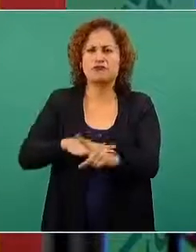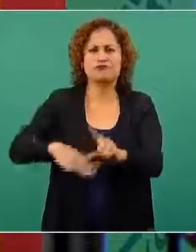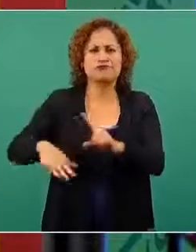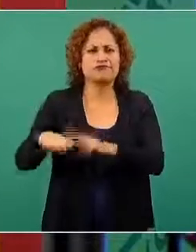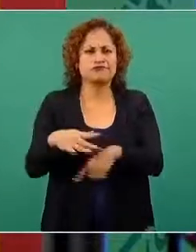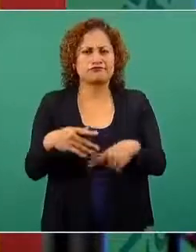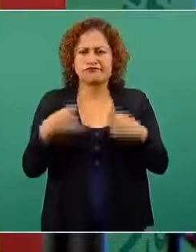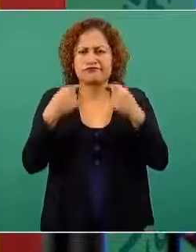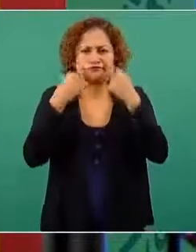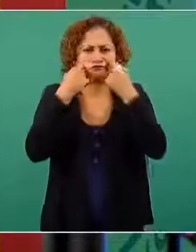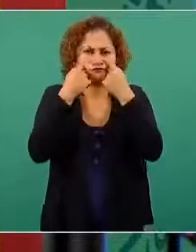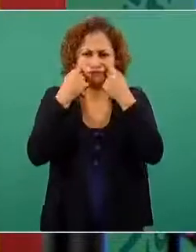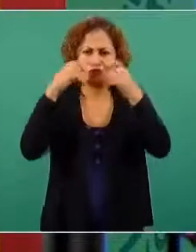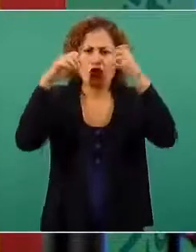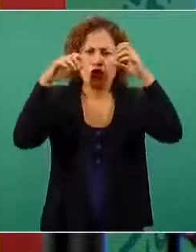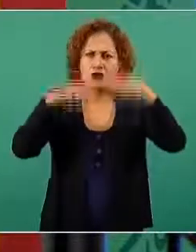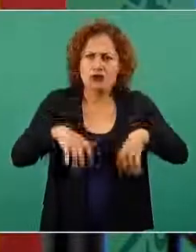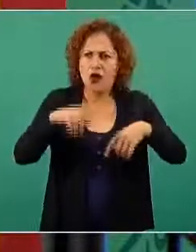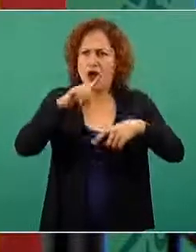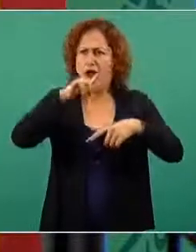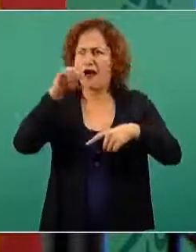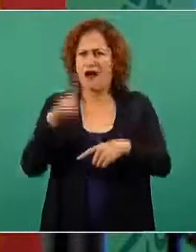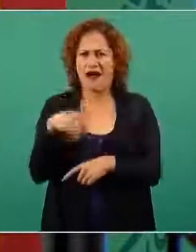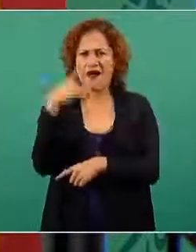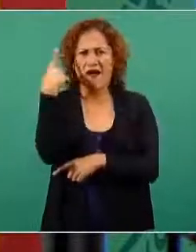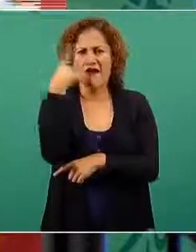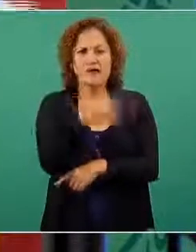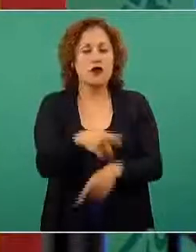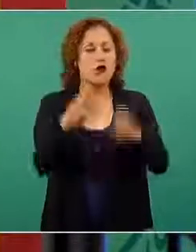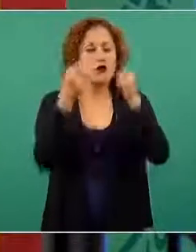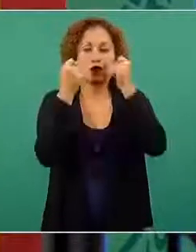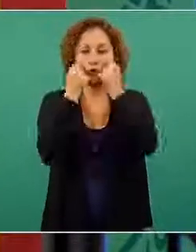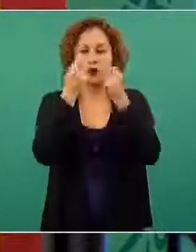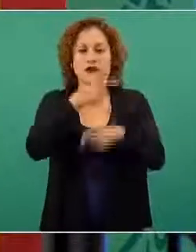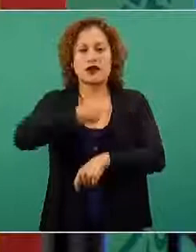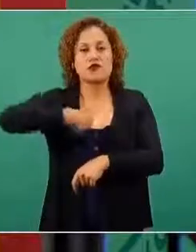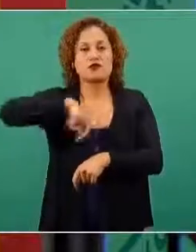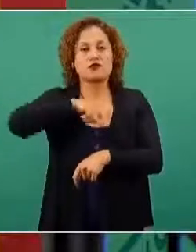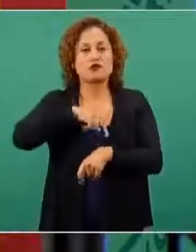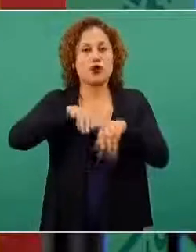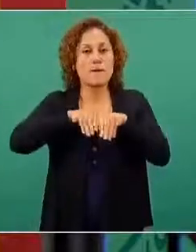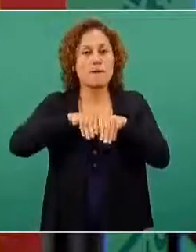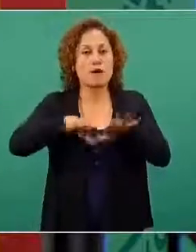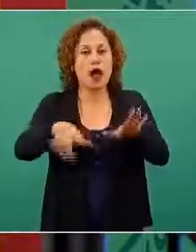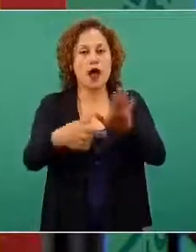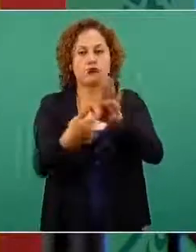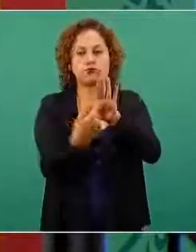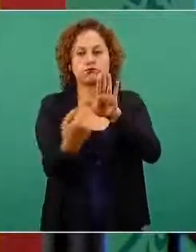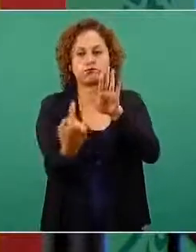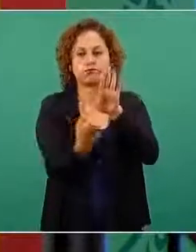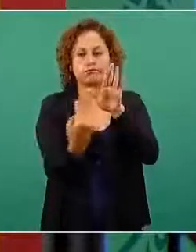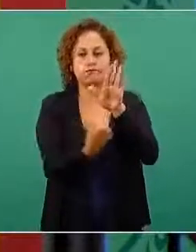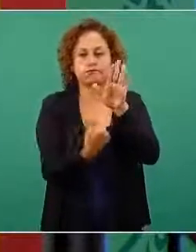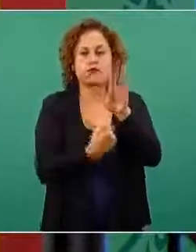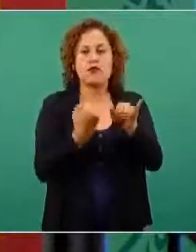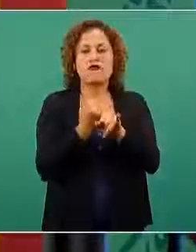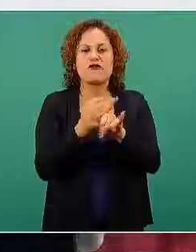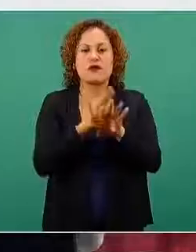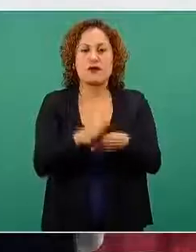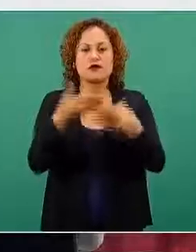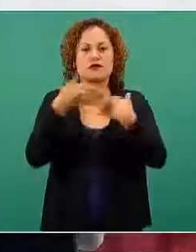o relampagueara, estábamos ahí informándole a nuestro pueblo el pulso de la pandemia. Y